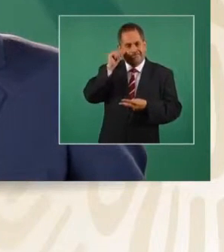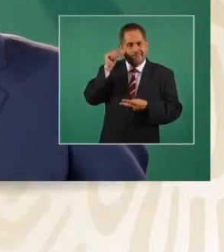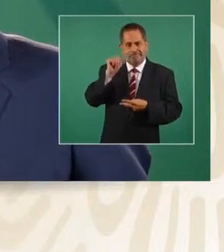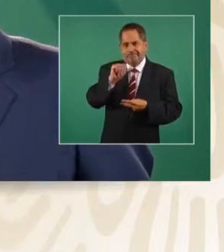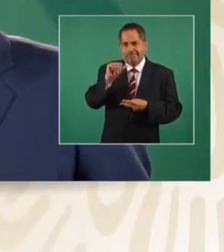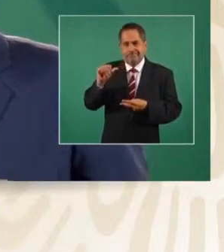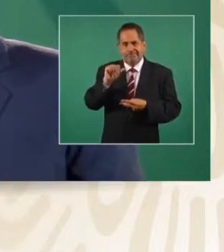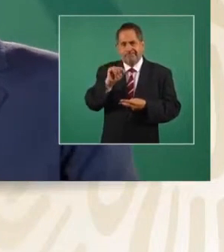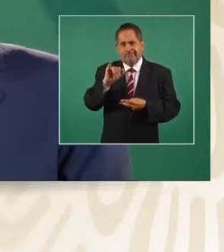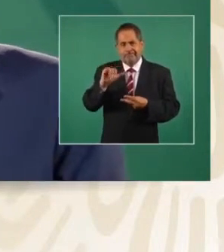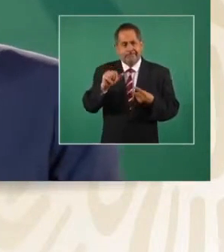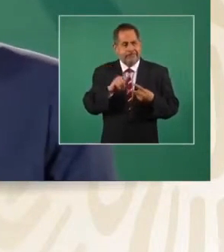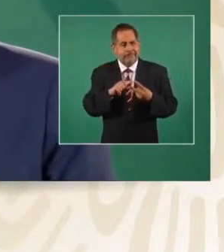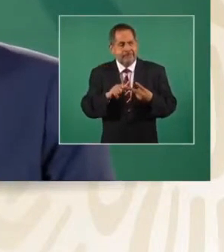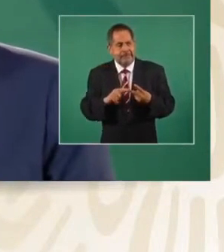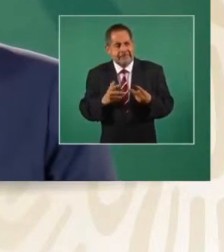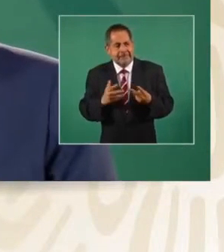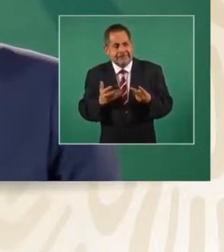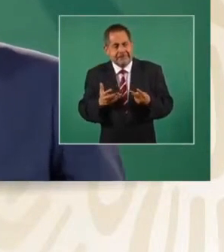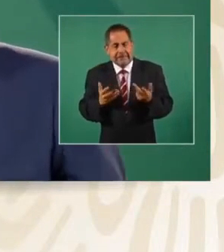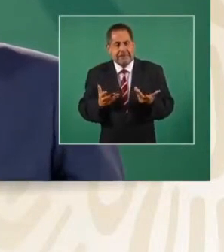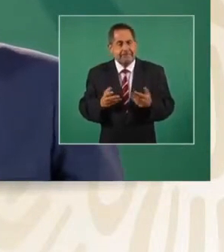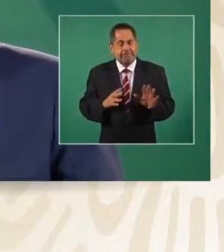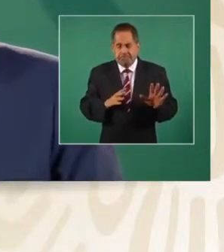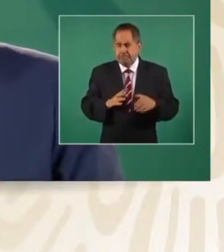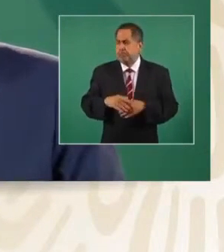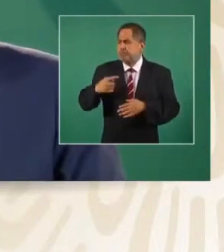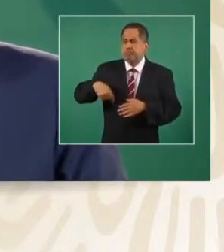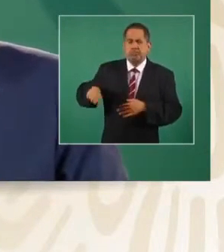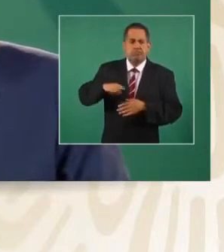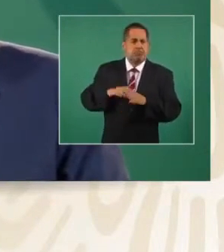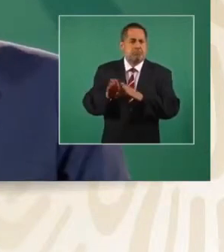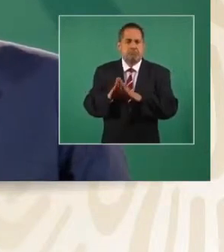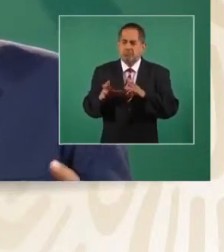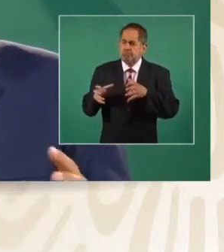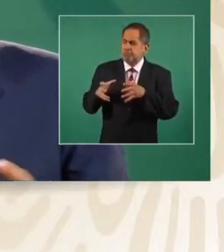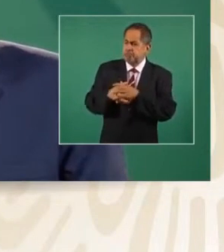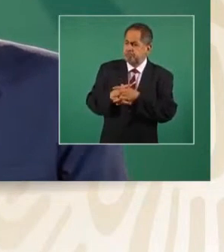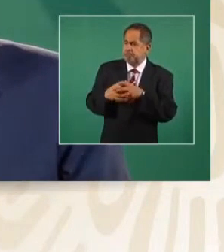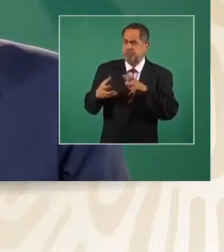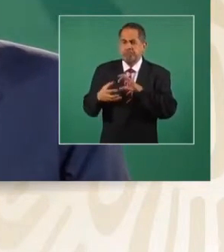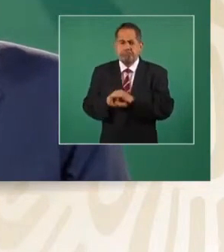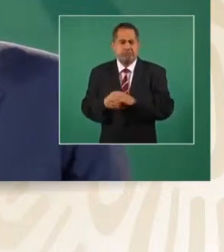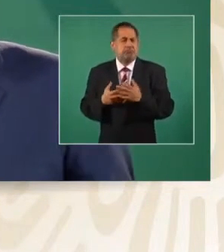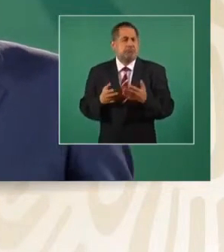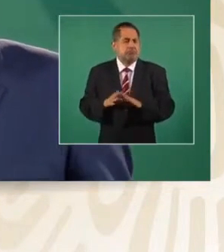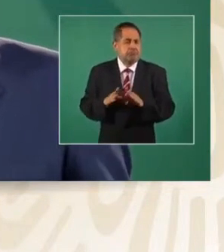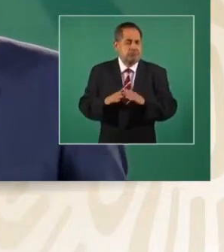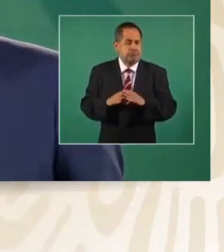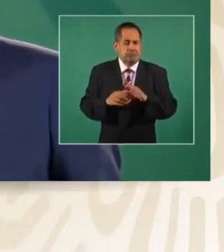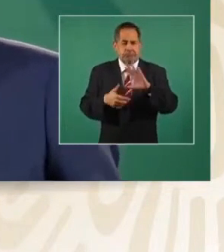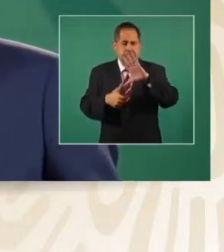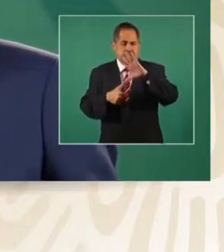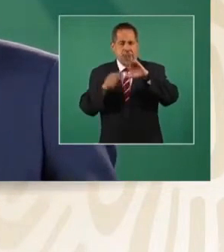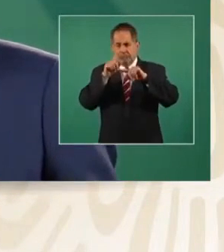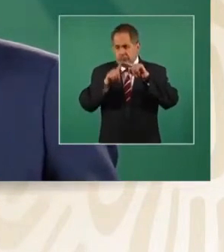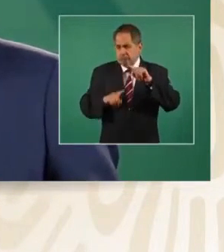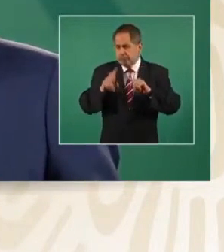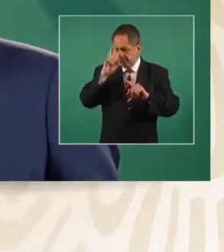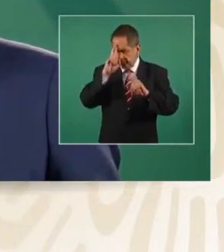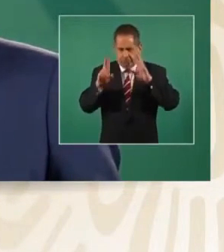cómo complementarnos los países, integrarnos en lo económico, respetando las